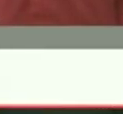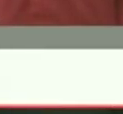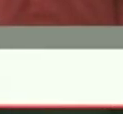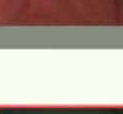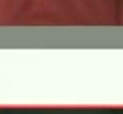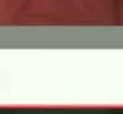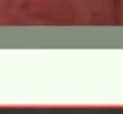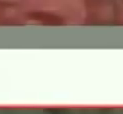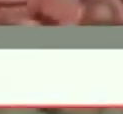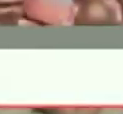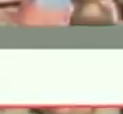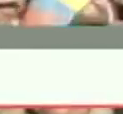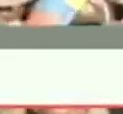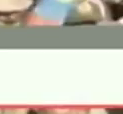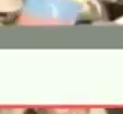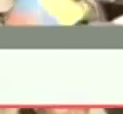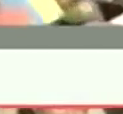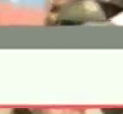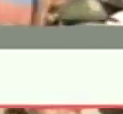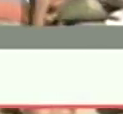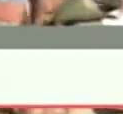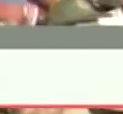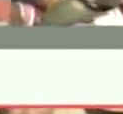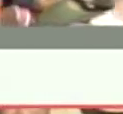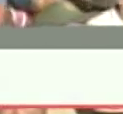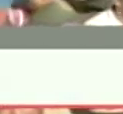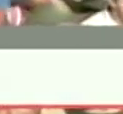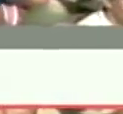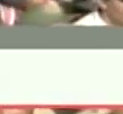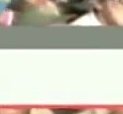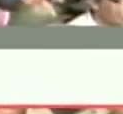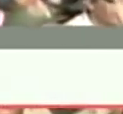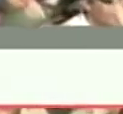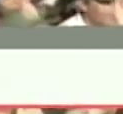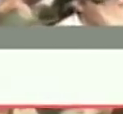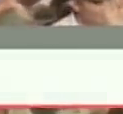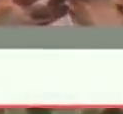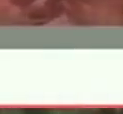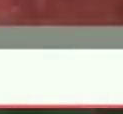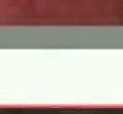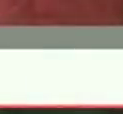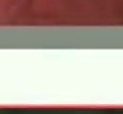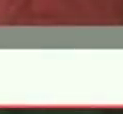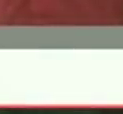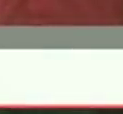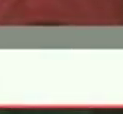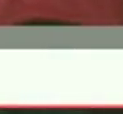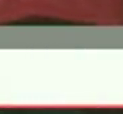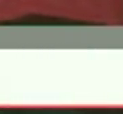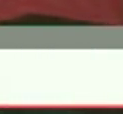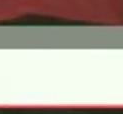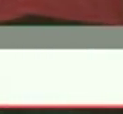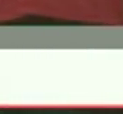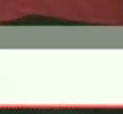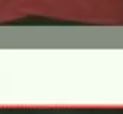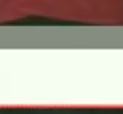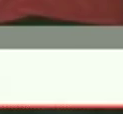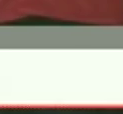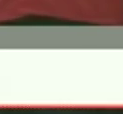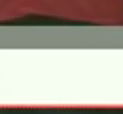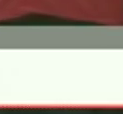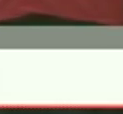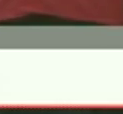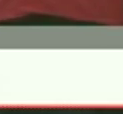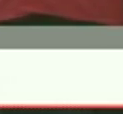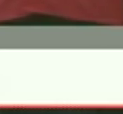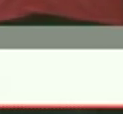eligió usted con el derecho que nos corresponde y como lo establece la Constitución. Así que muchísimas gracias, presidente. Siga adelante, siga